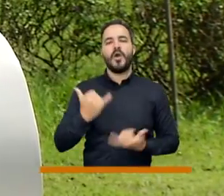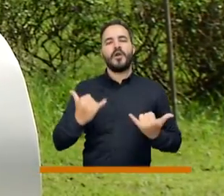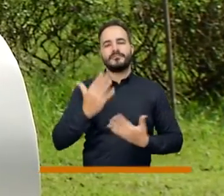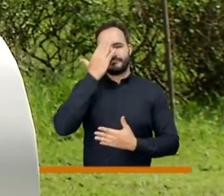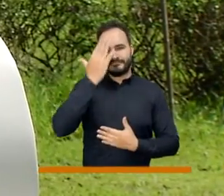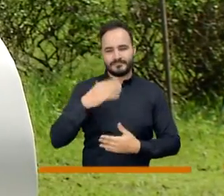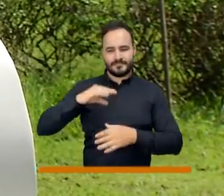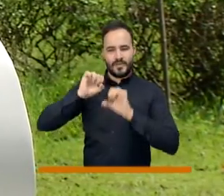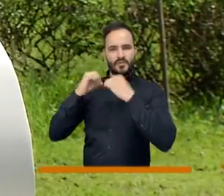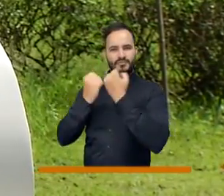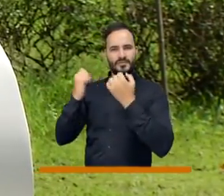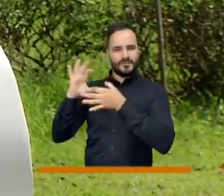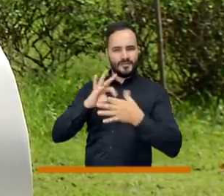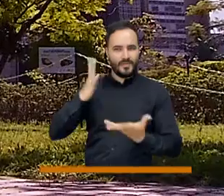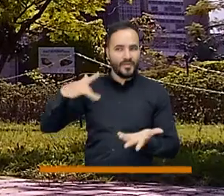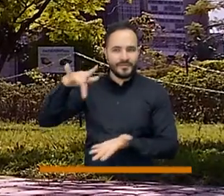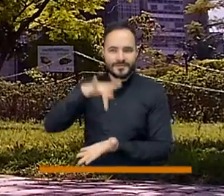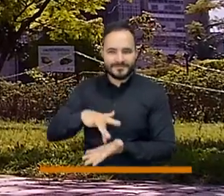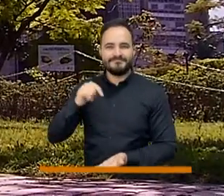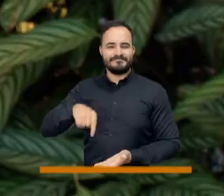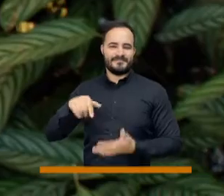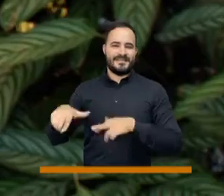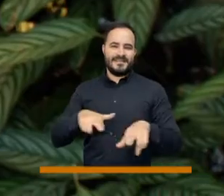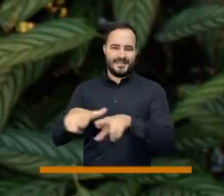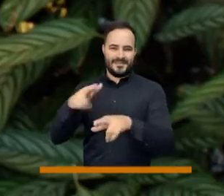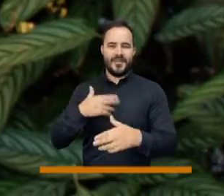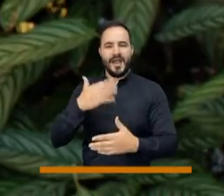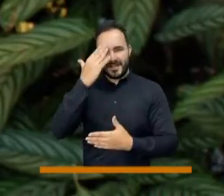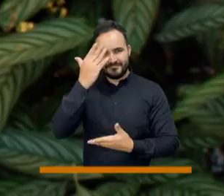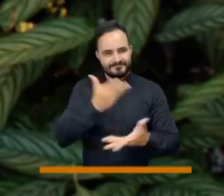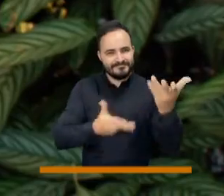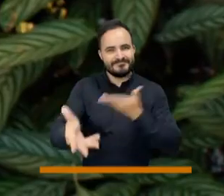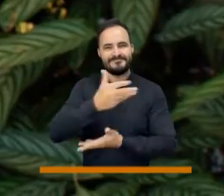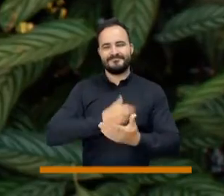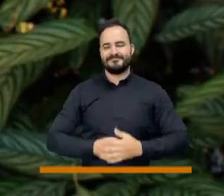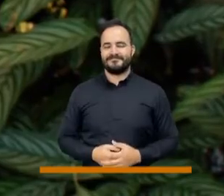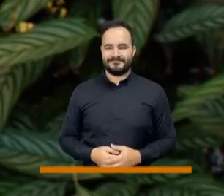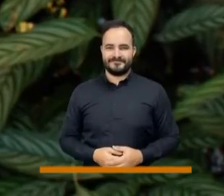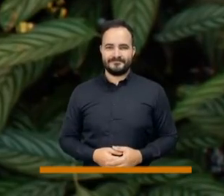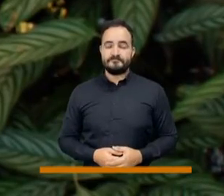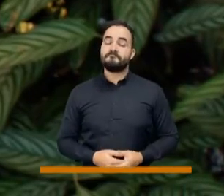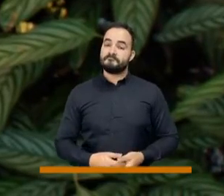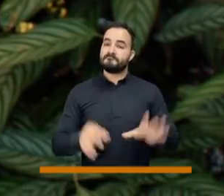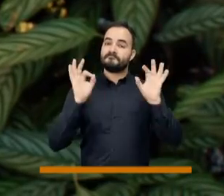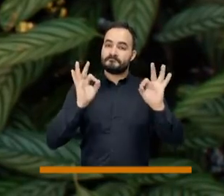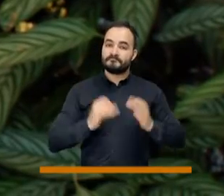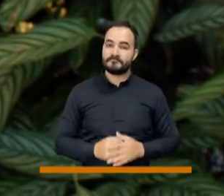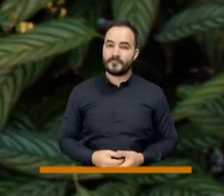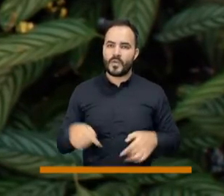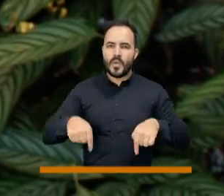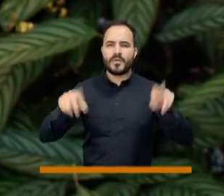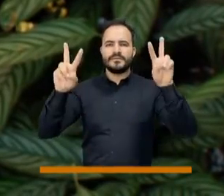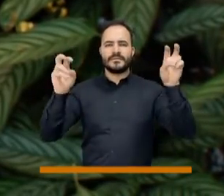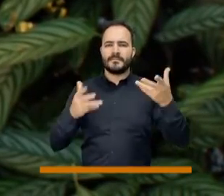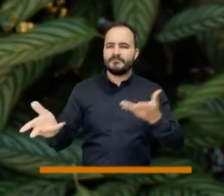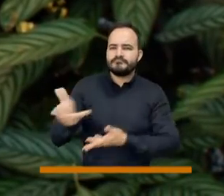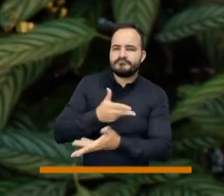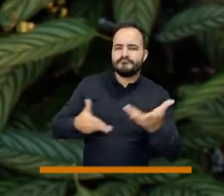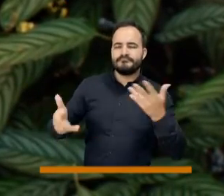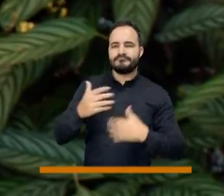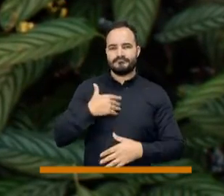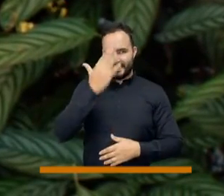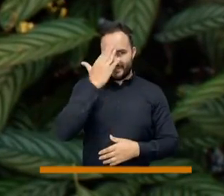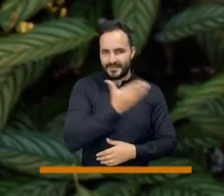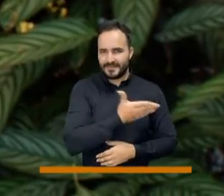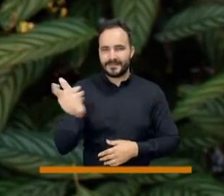Gente hoy desde Parques del Río. Y bueno, este tema que hoy tenemos aquí en De Frente a la